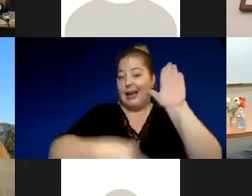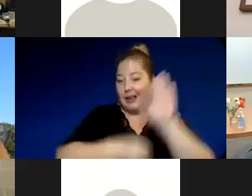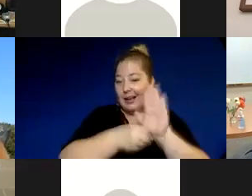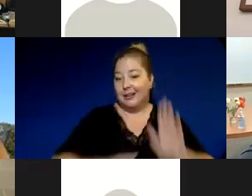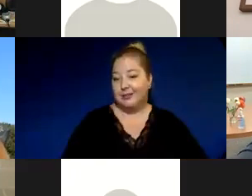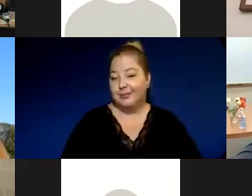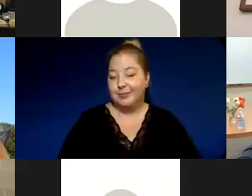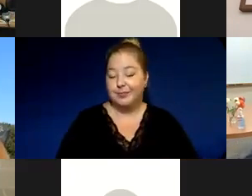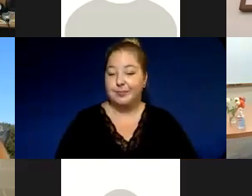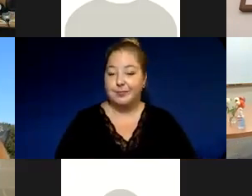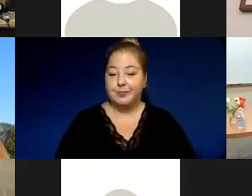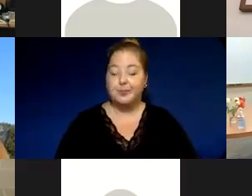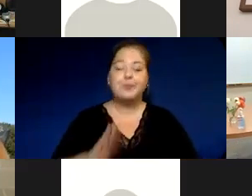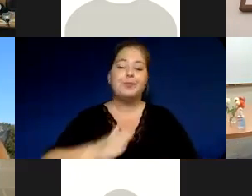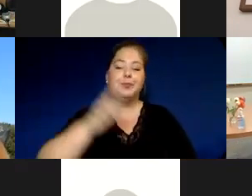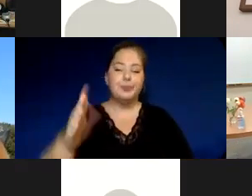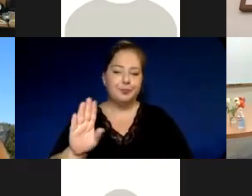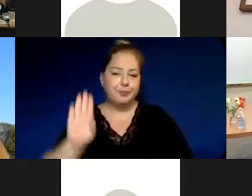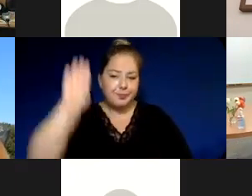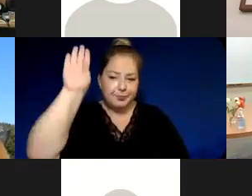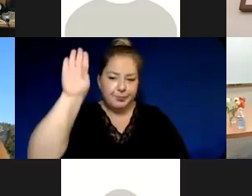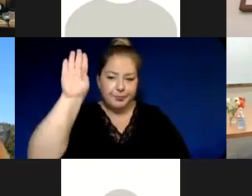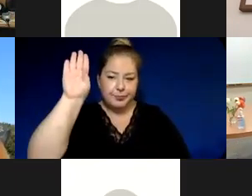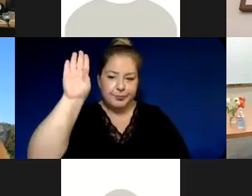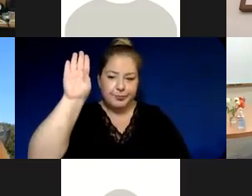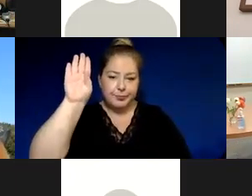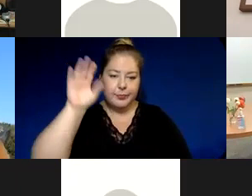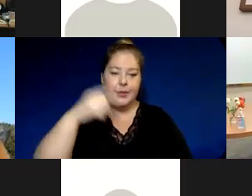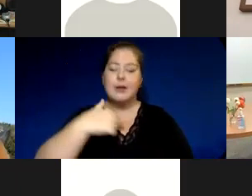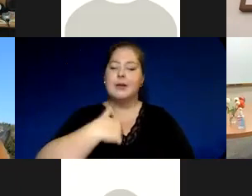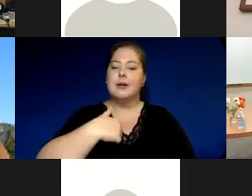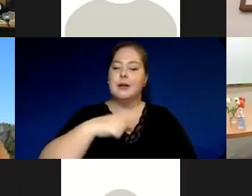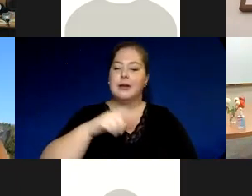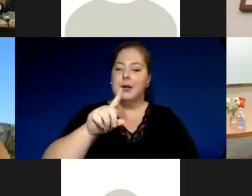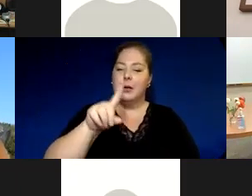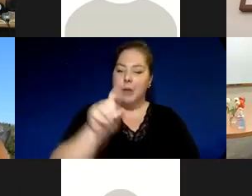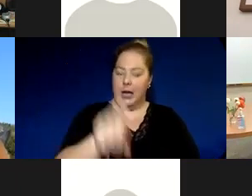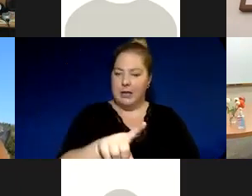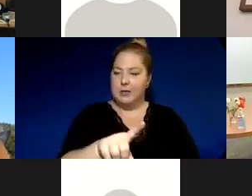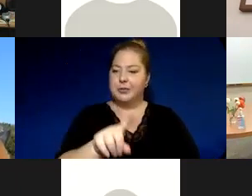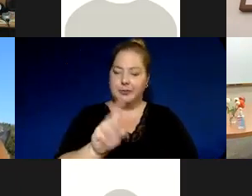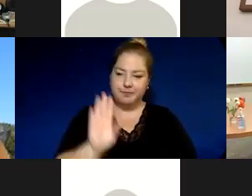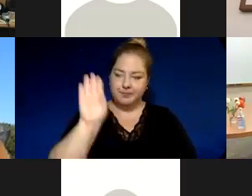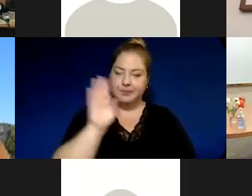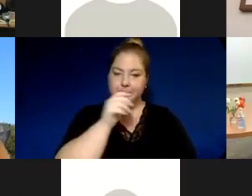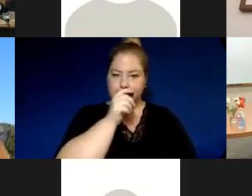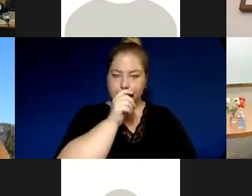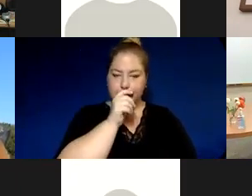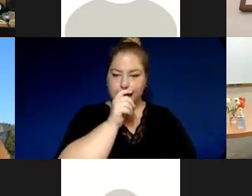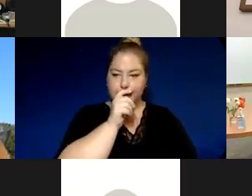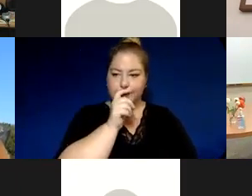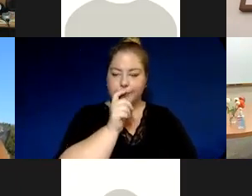Gracias, Tyler. Tenemos otra pregunta para Mary Callahan. Mary, adelante.